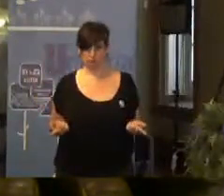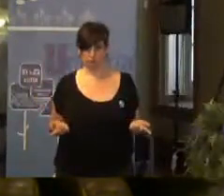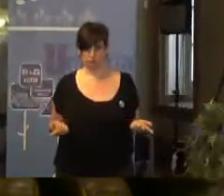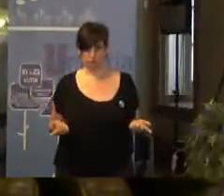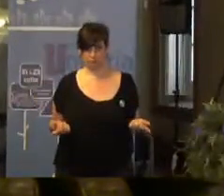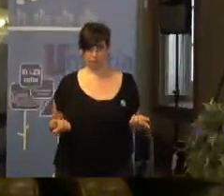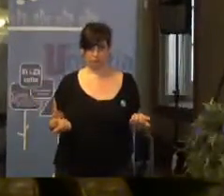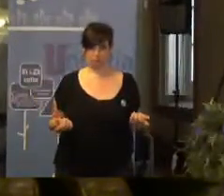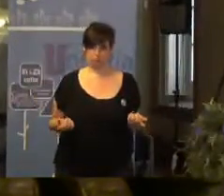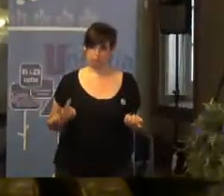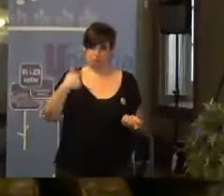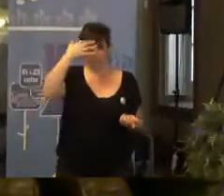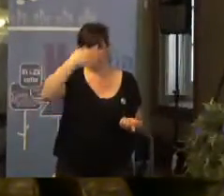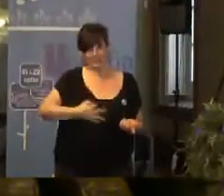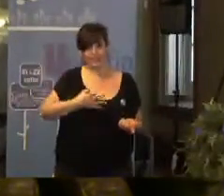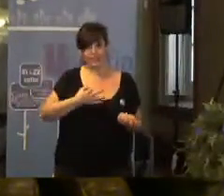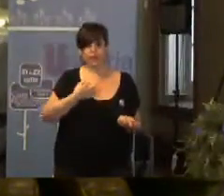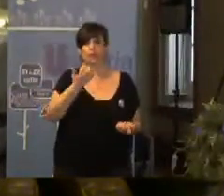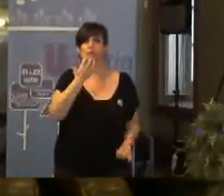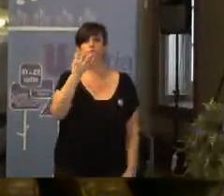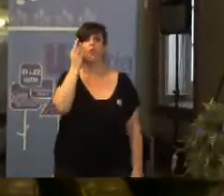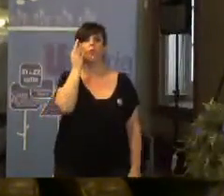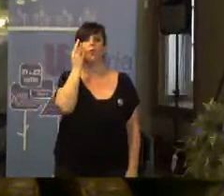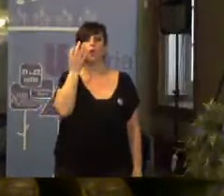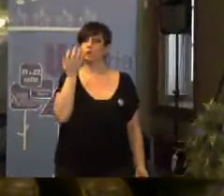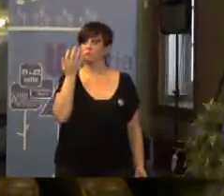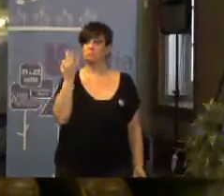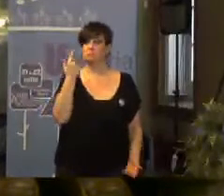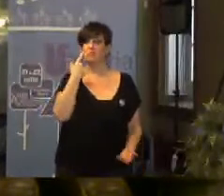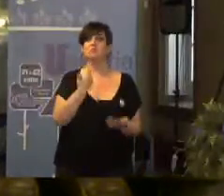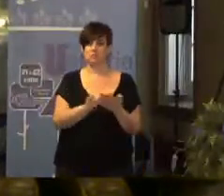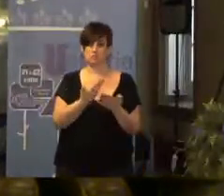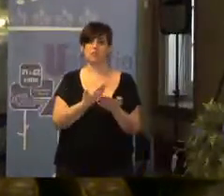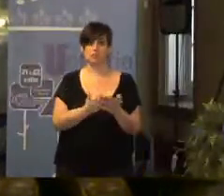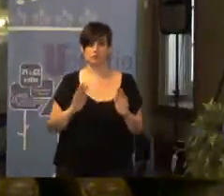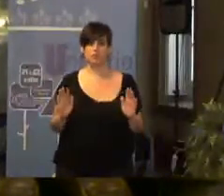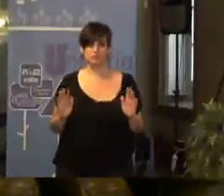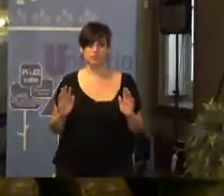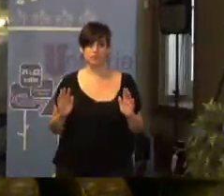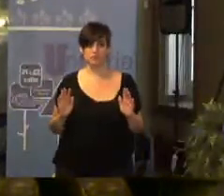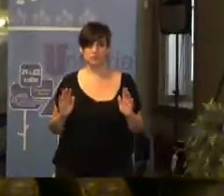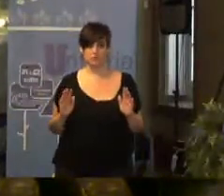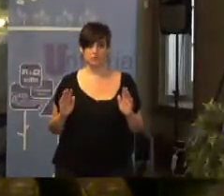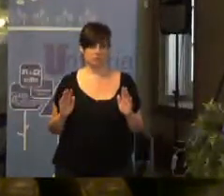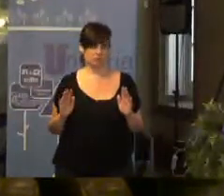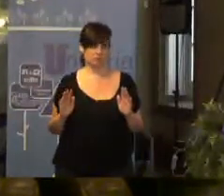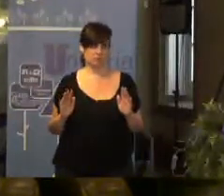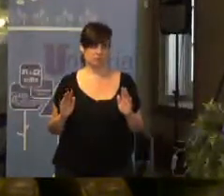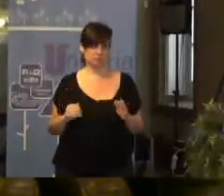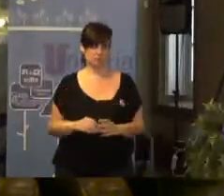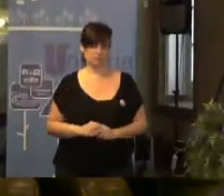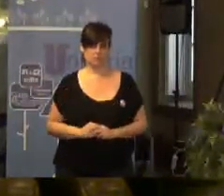mulleres fagan, mentres non mo demostren, pois teñan algo esencial para facer política mellor que os